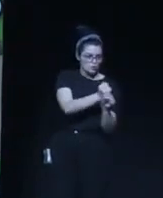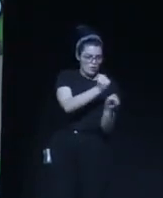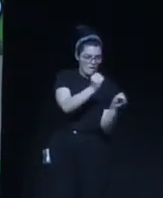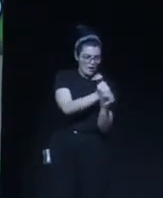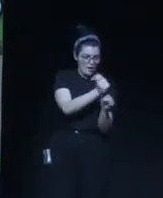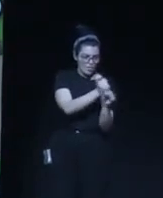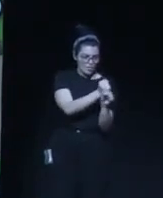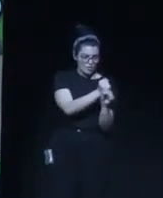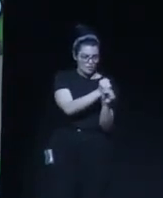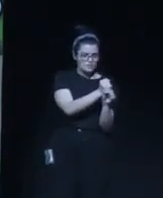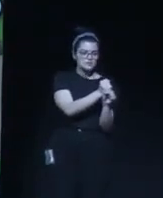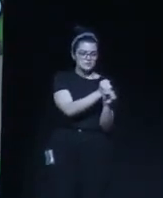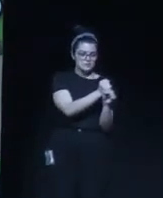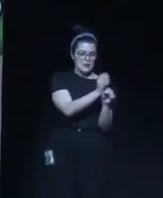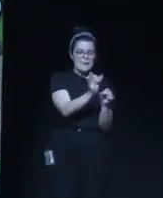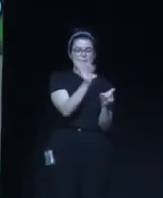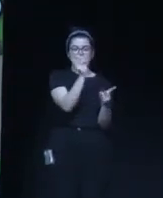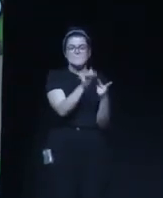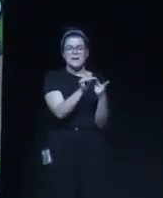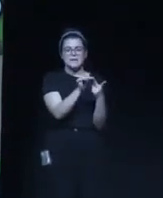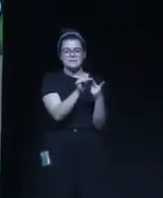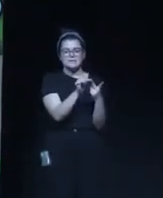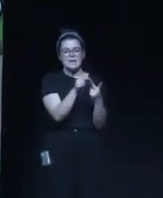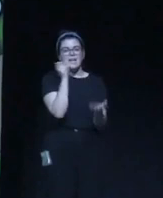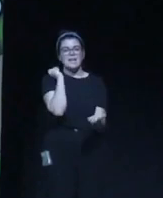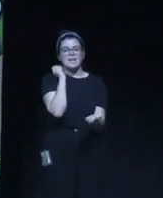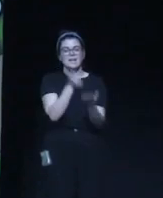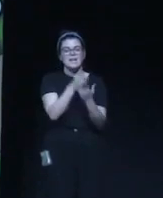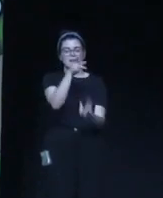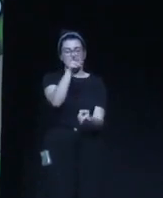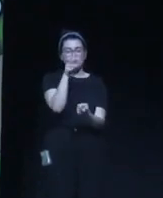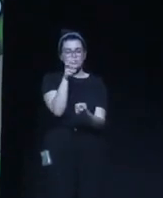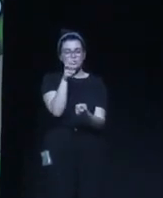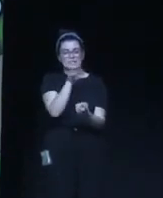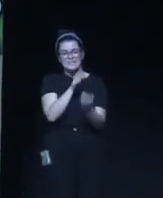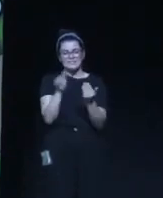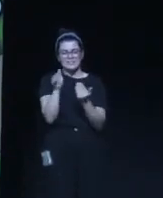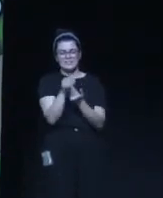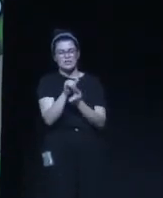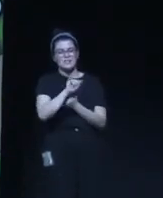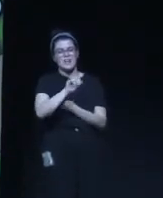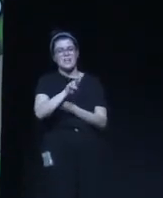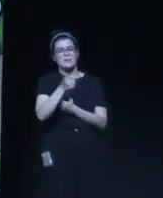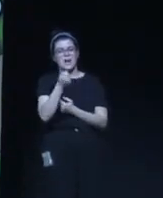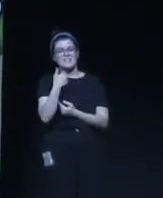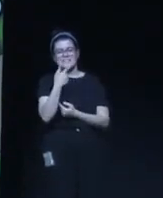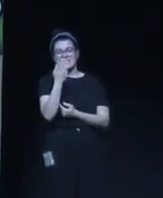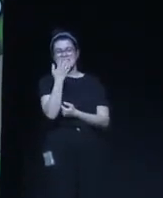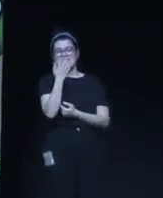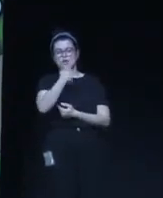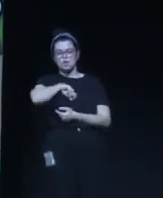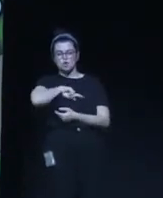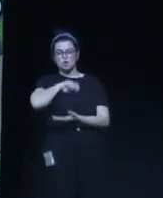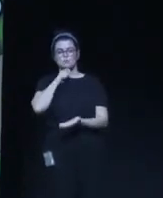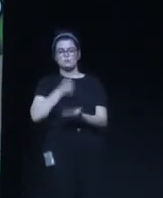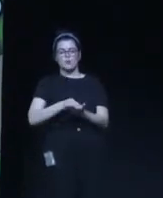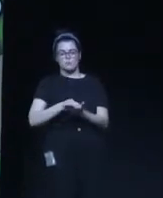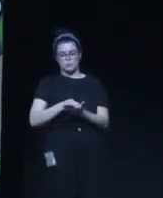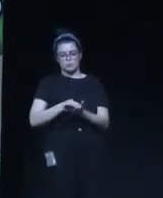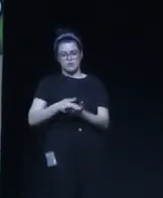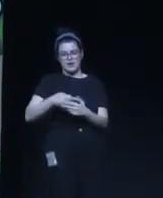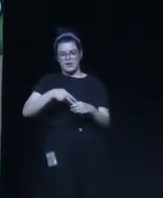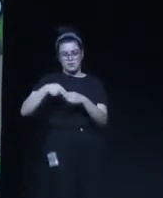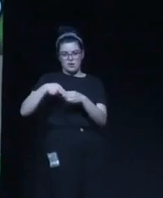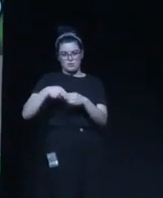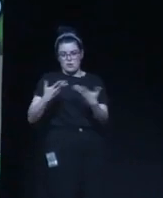INE, y los impuestos indirectos del IVA de cuando nosotros ponemos gasolina. Nosotros vamos, llenamos el depósito en una